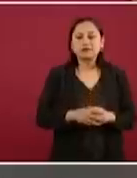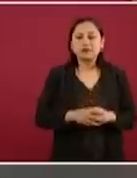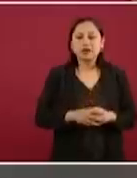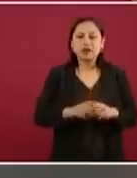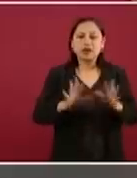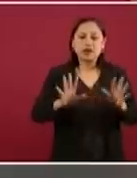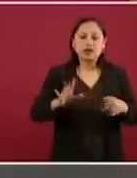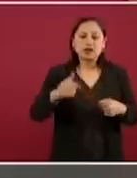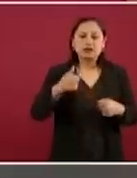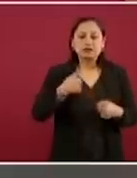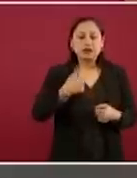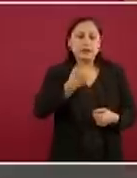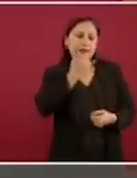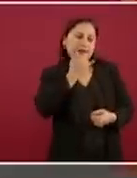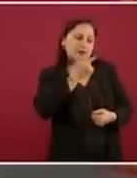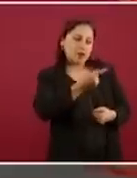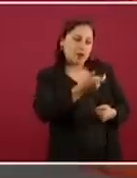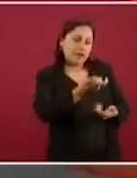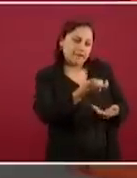entregar cuentas arriba